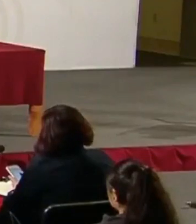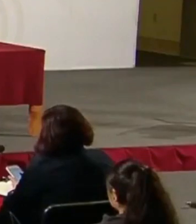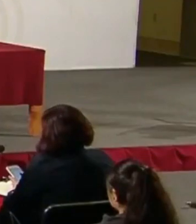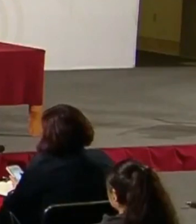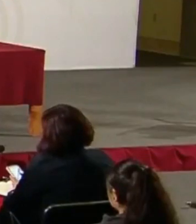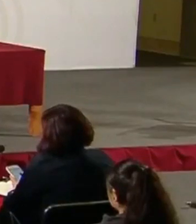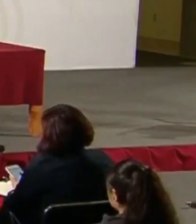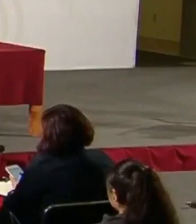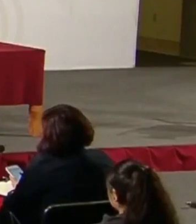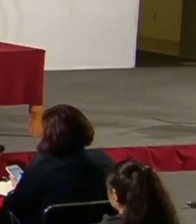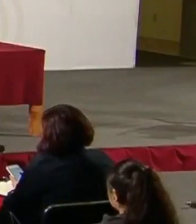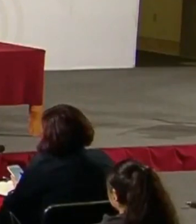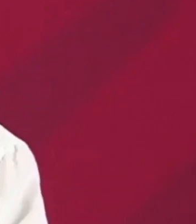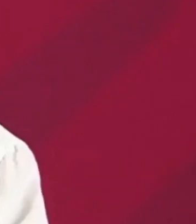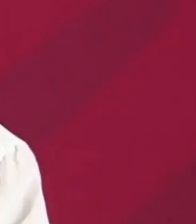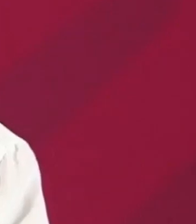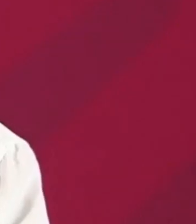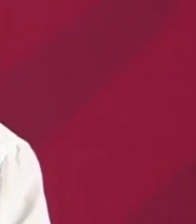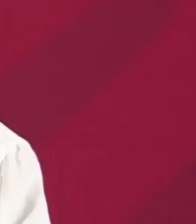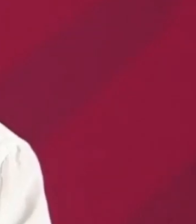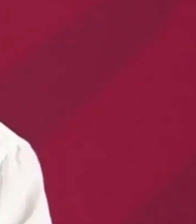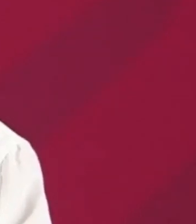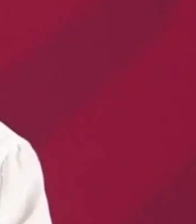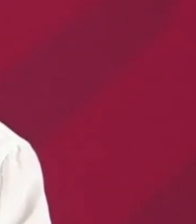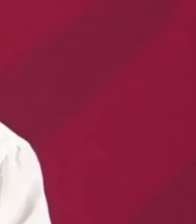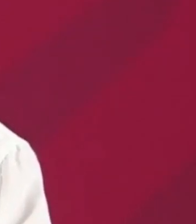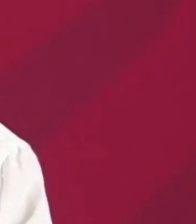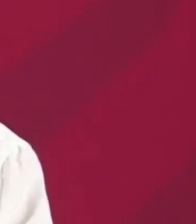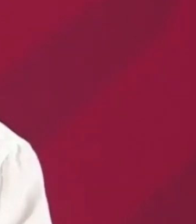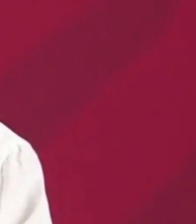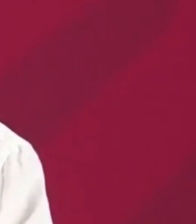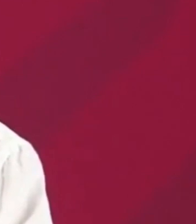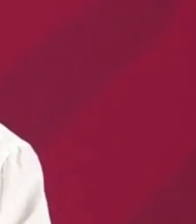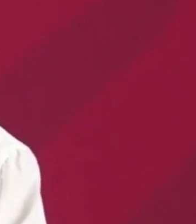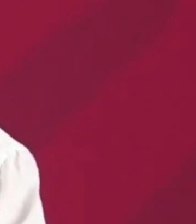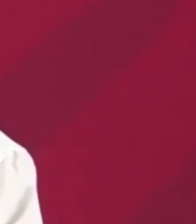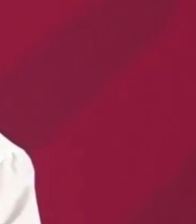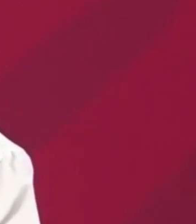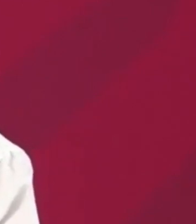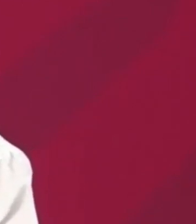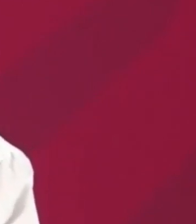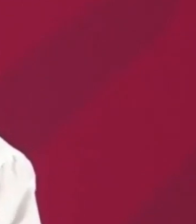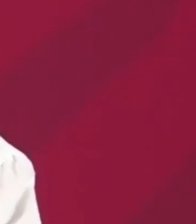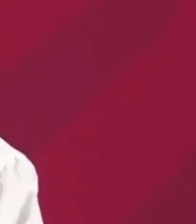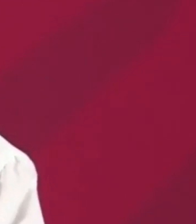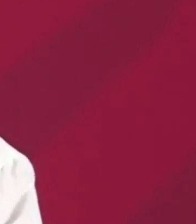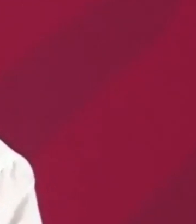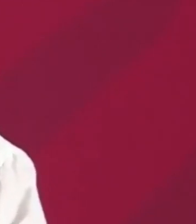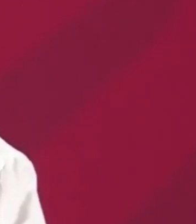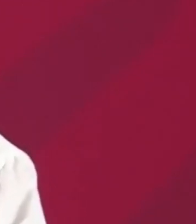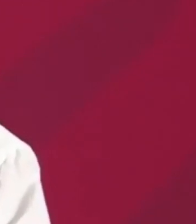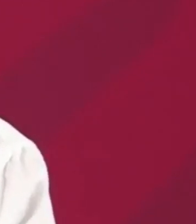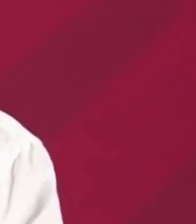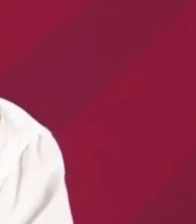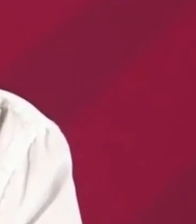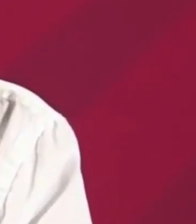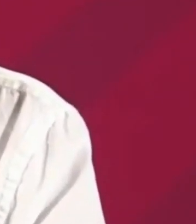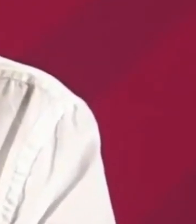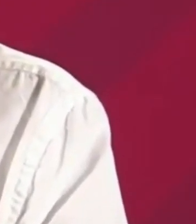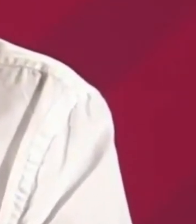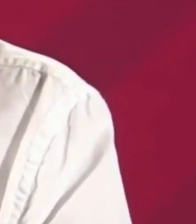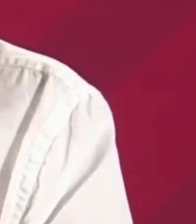lo hemos dicho, esta va a ser una epidemia larga y tenemos todavía 2 escenarios por